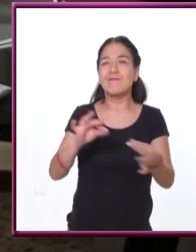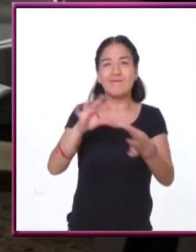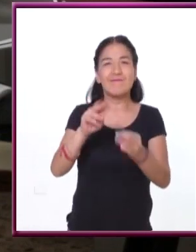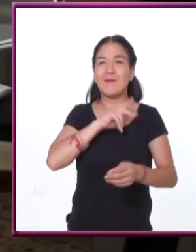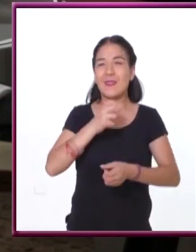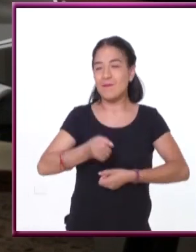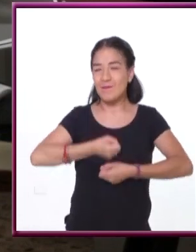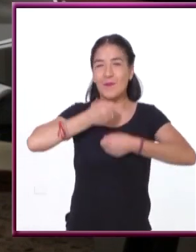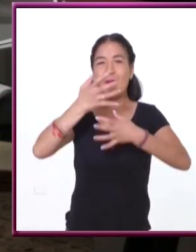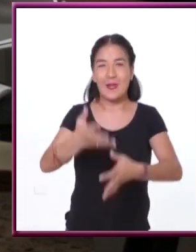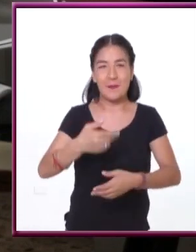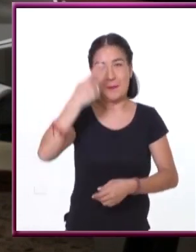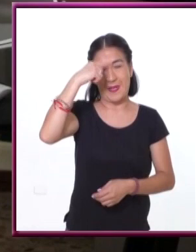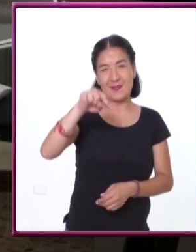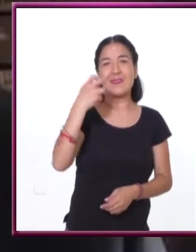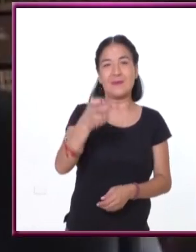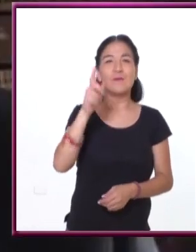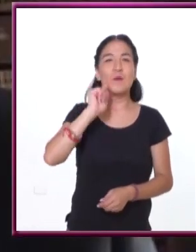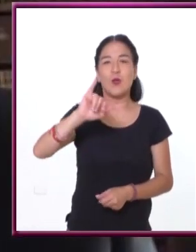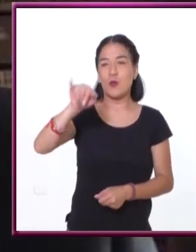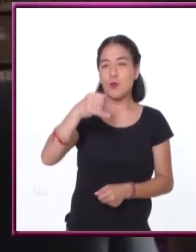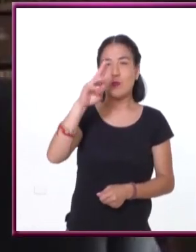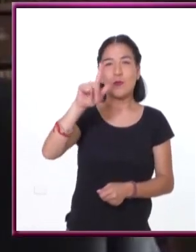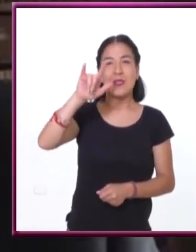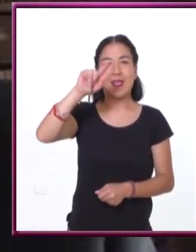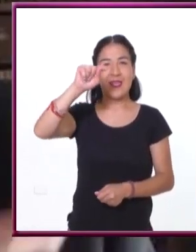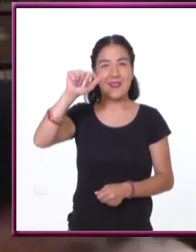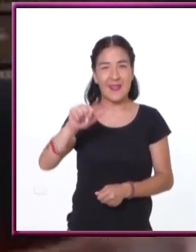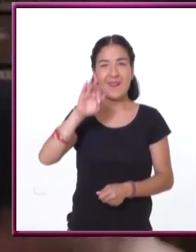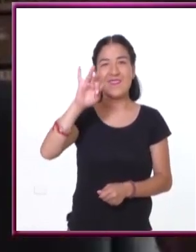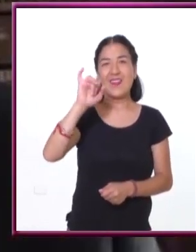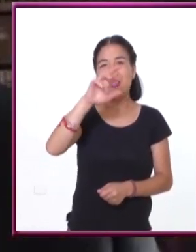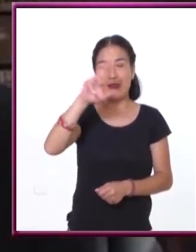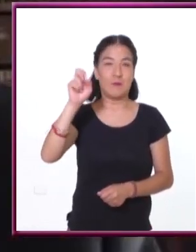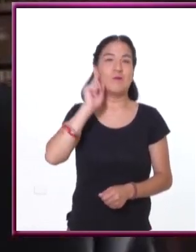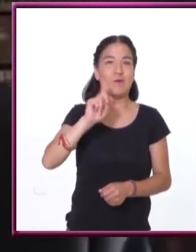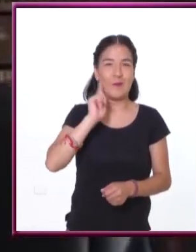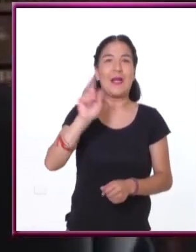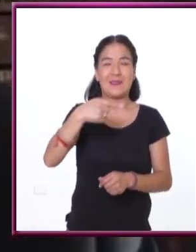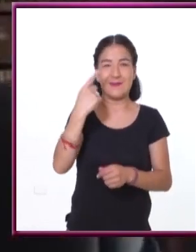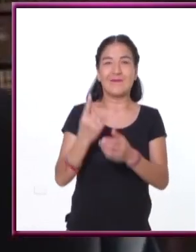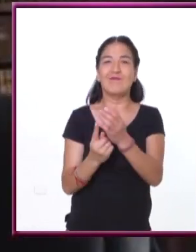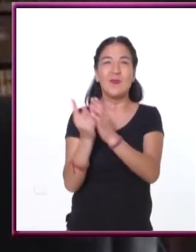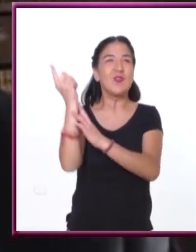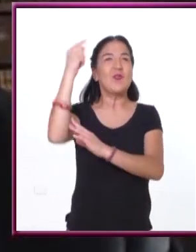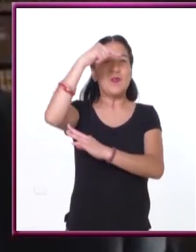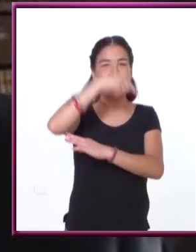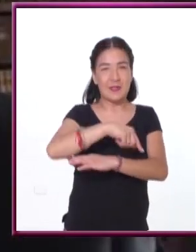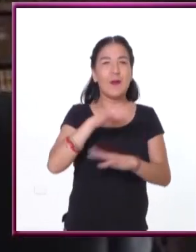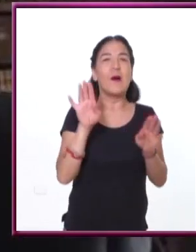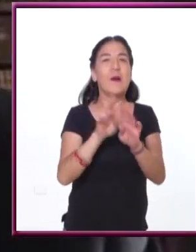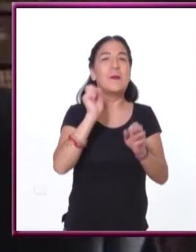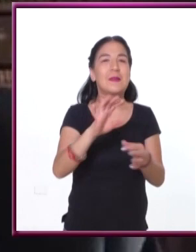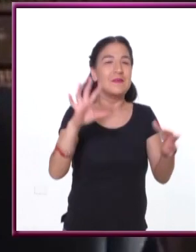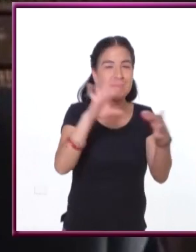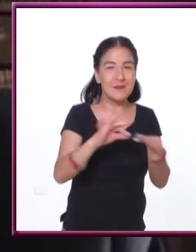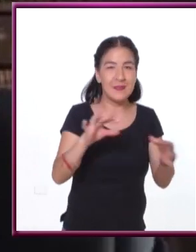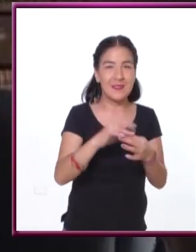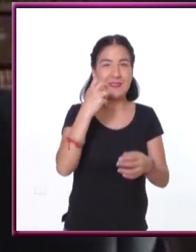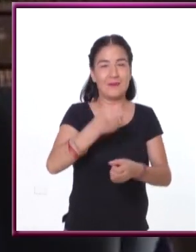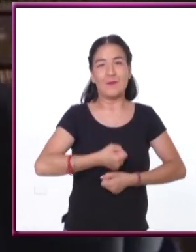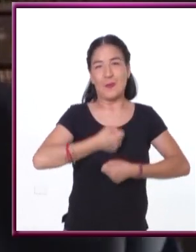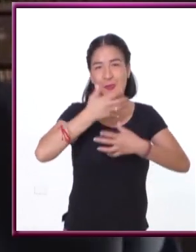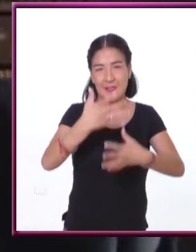mío que dediqué a la astrónoma Julieta Fierro, que tiene que ver con esta relación de la poesía con